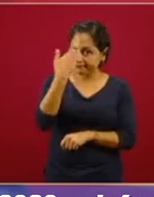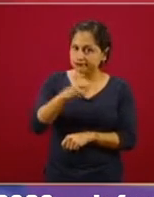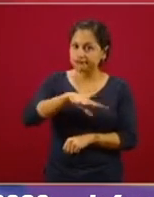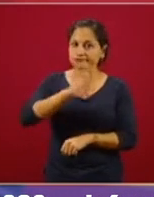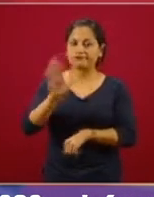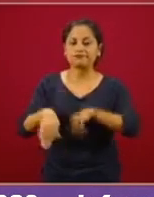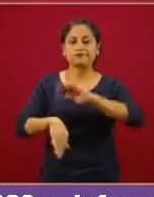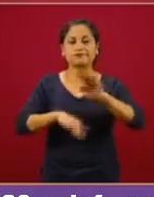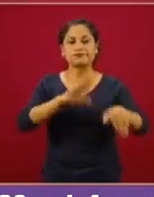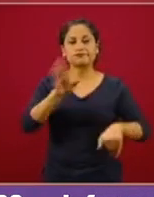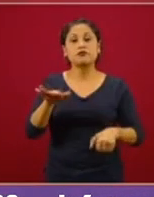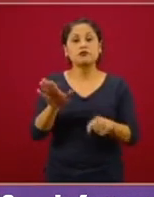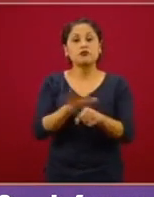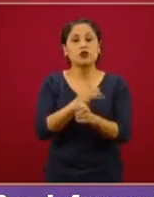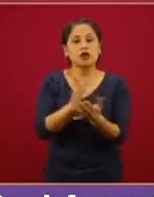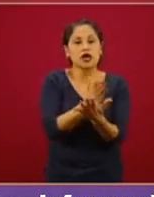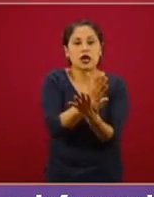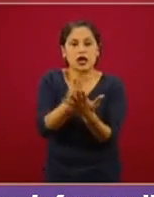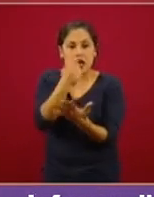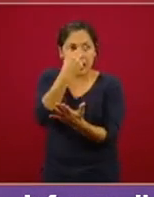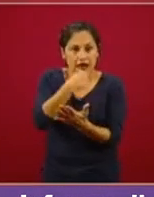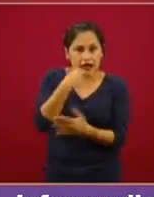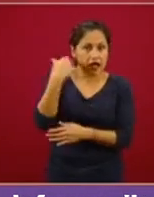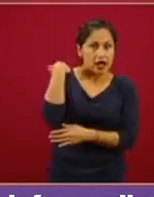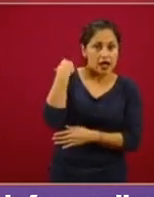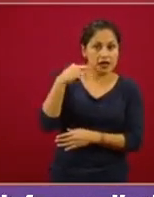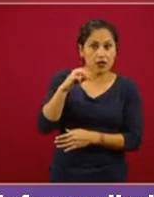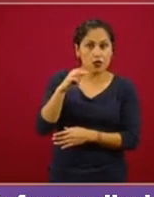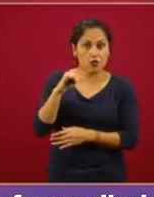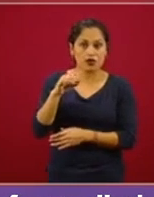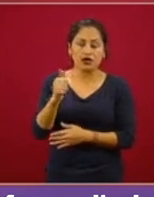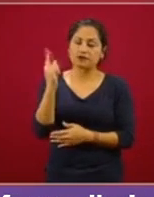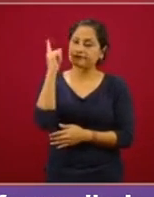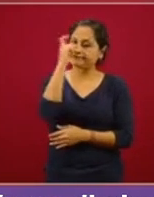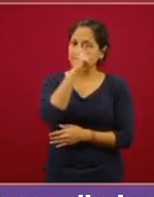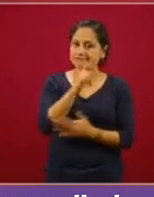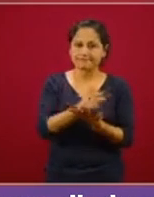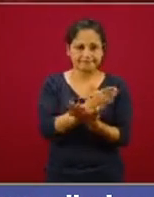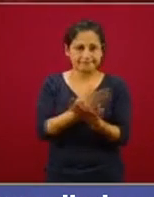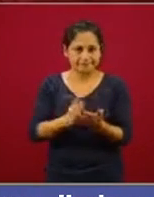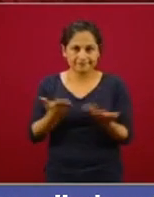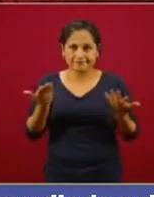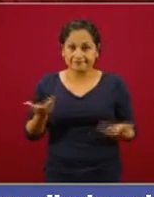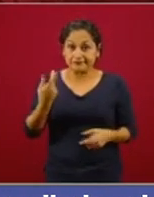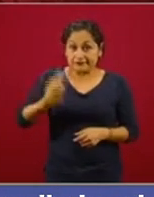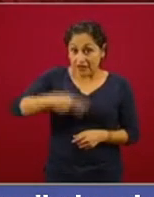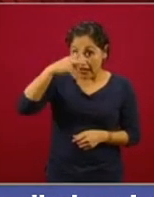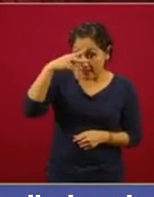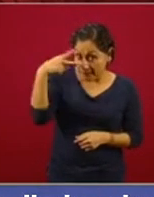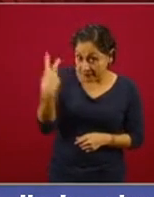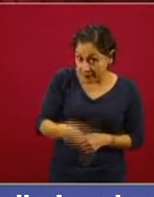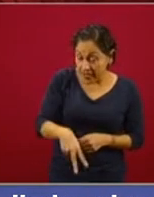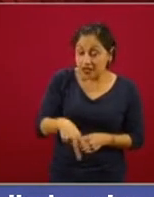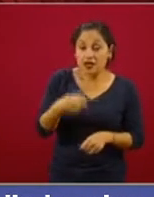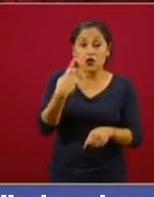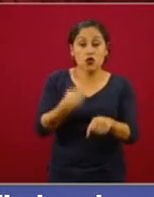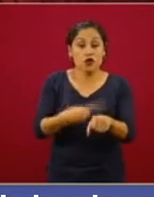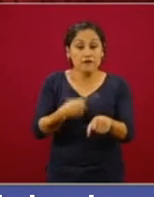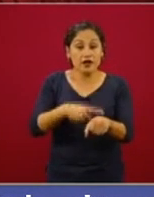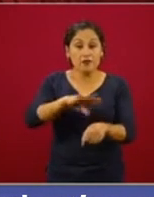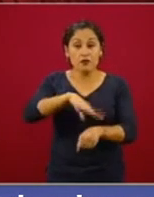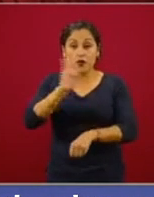distinguir específicamente influenza de esto. En resumen, la mortalidad en México está dominada por enfermedades no transmisibles,